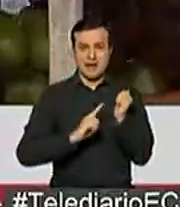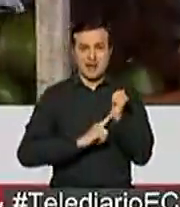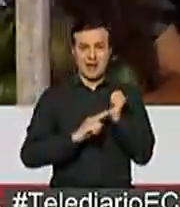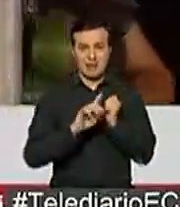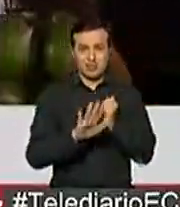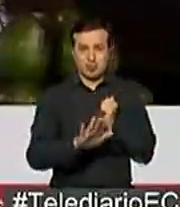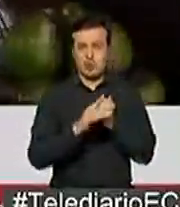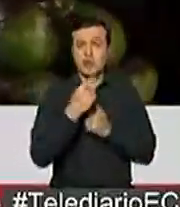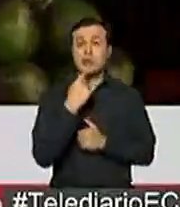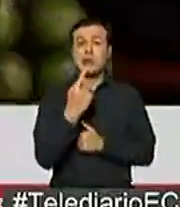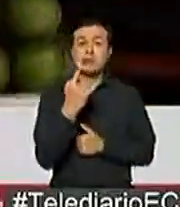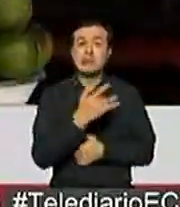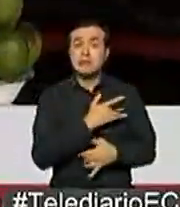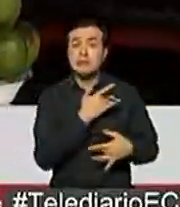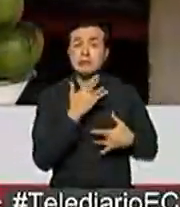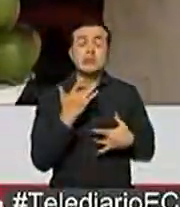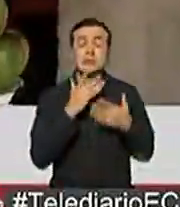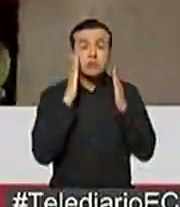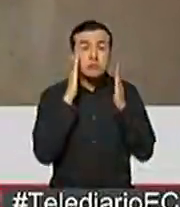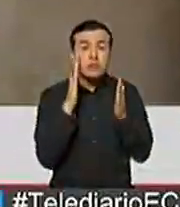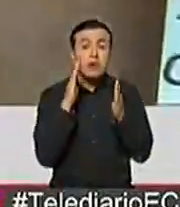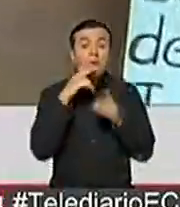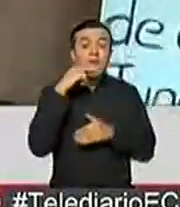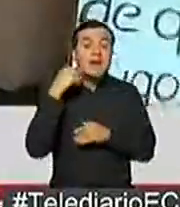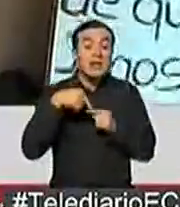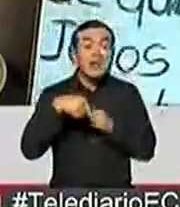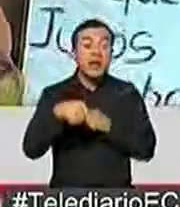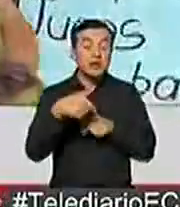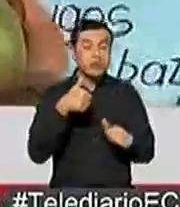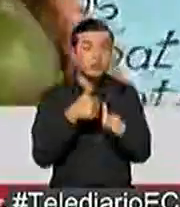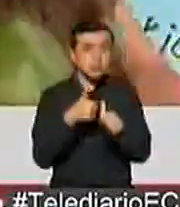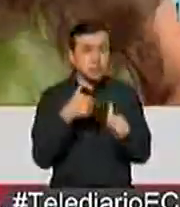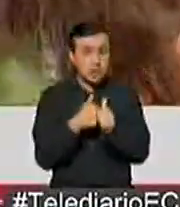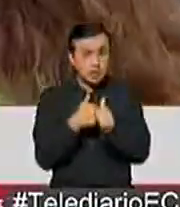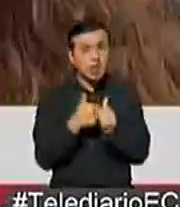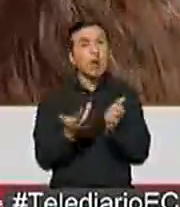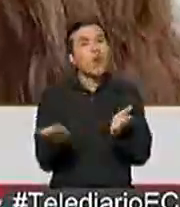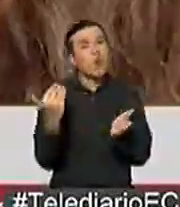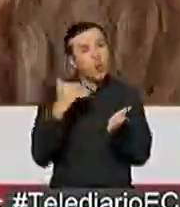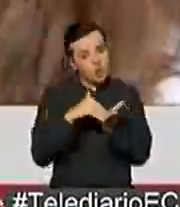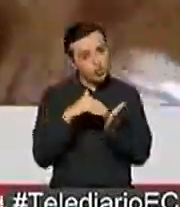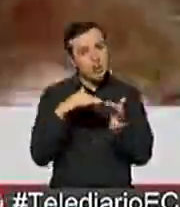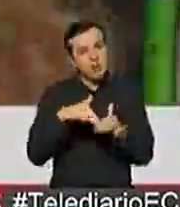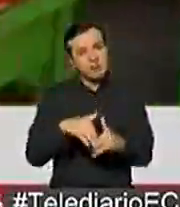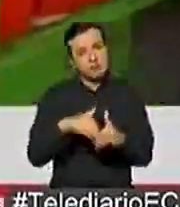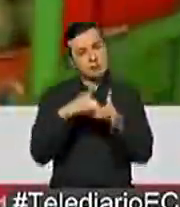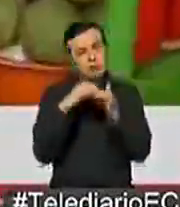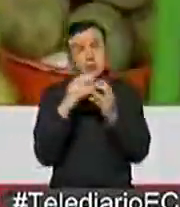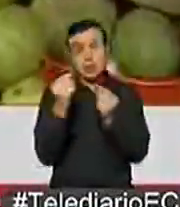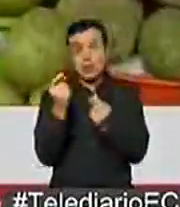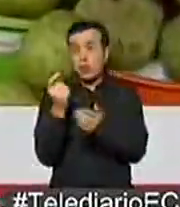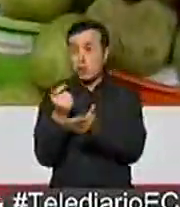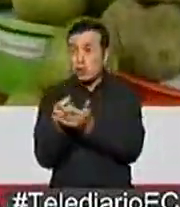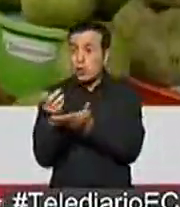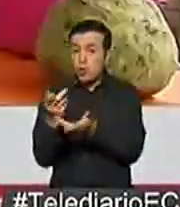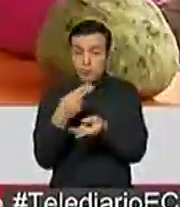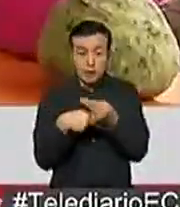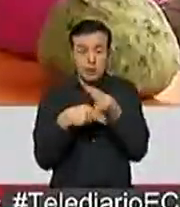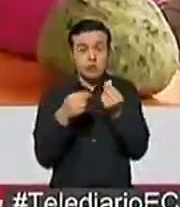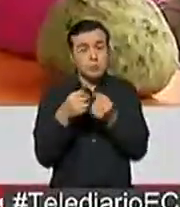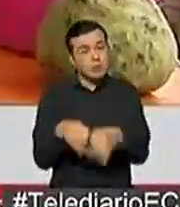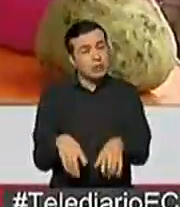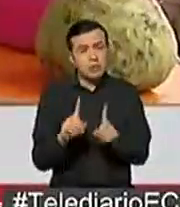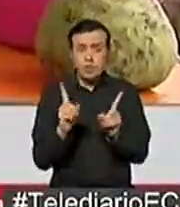manifiesta que sus esperanzas están centradas en el feriado que se avecina para recuperar la inversión realizada en sus negocios